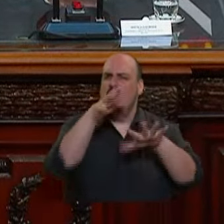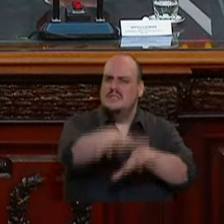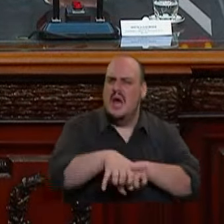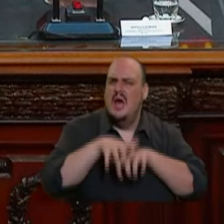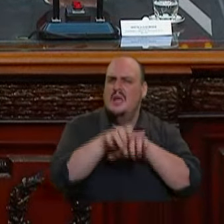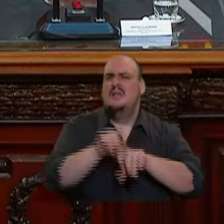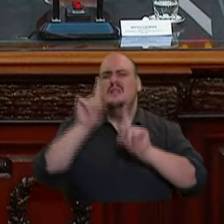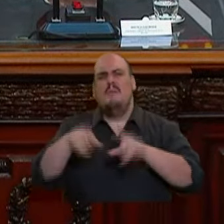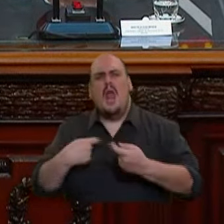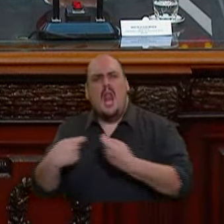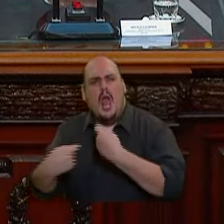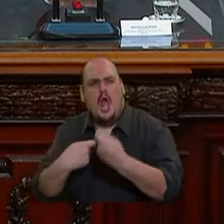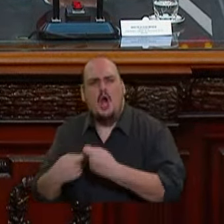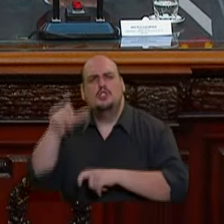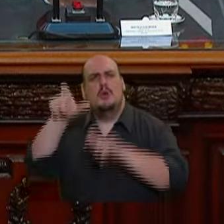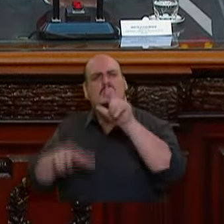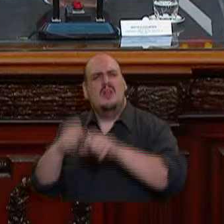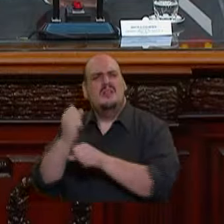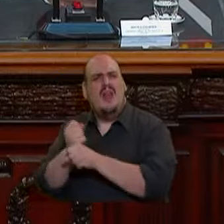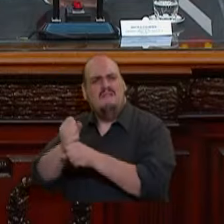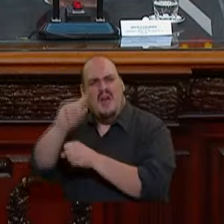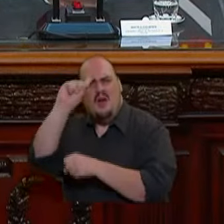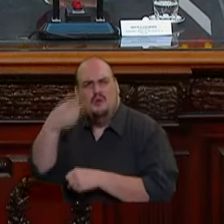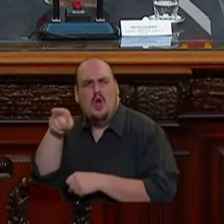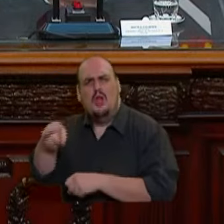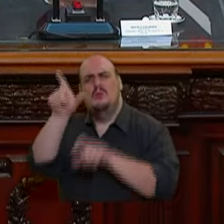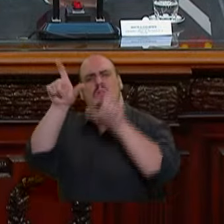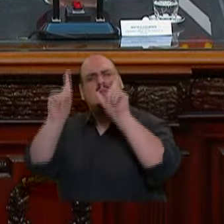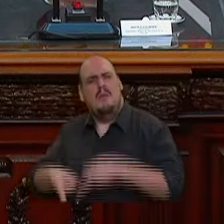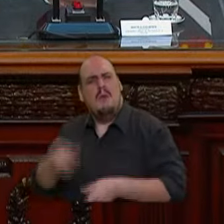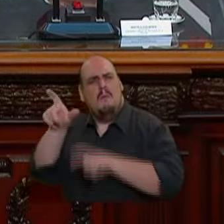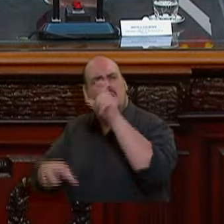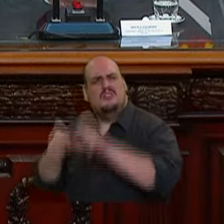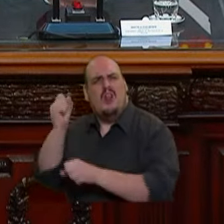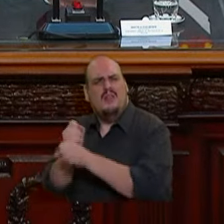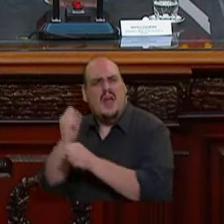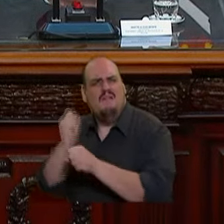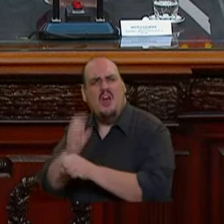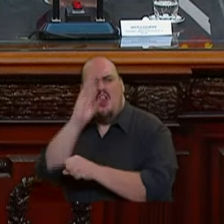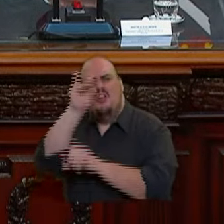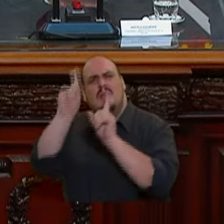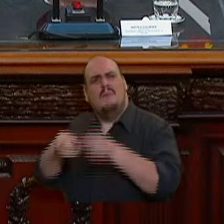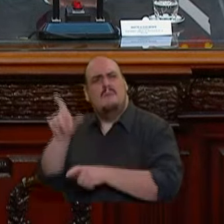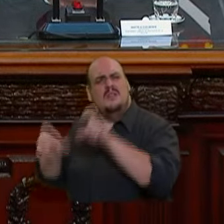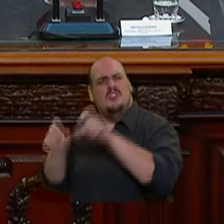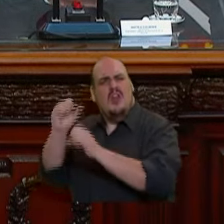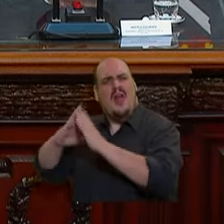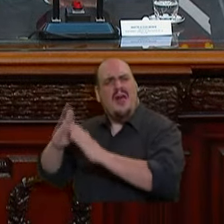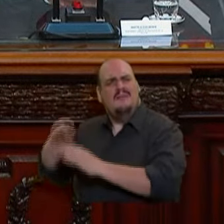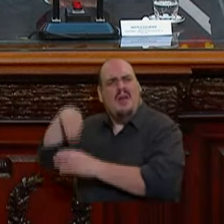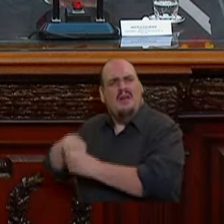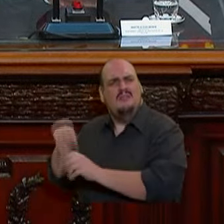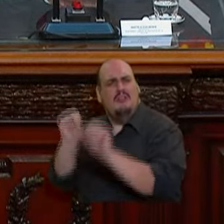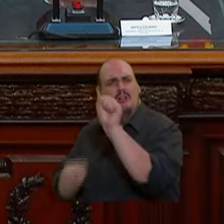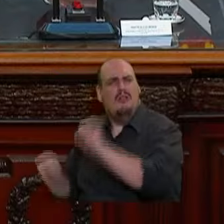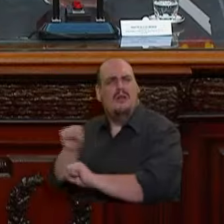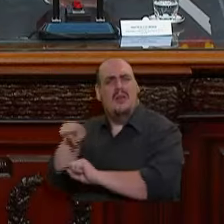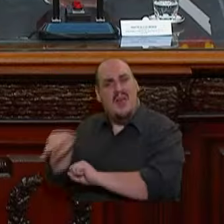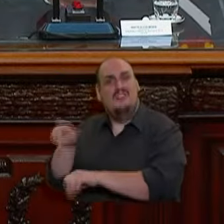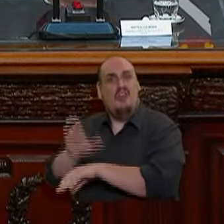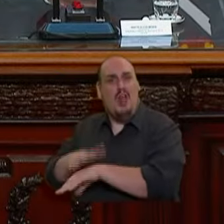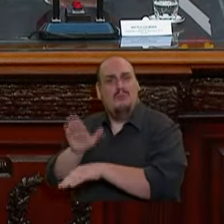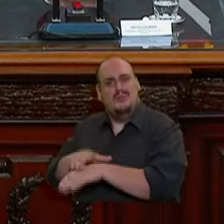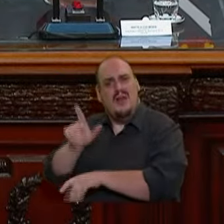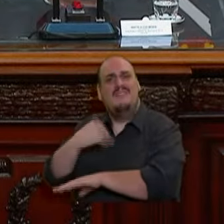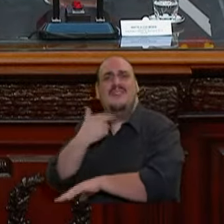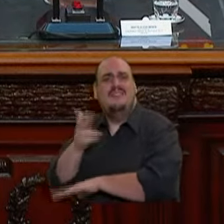del cuentapropista, del trabajador informal, del joven que no encuentra trabajo y de las amas de casas que tienen la enorme tarea de educar a nuestras